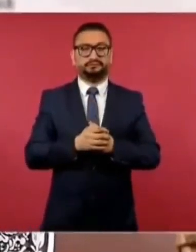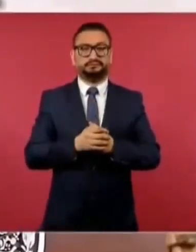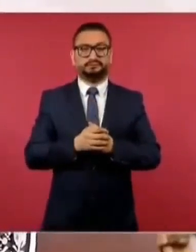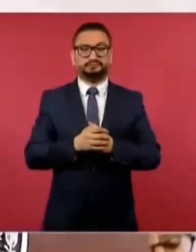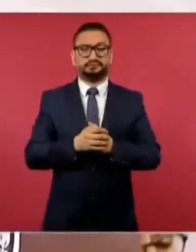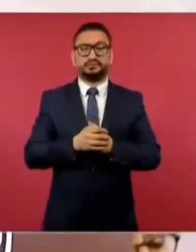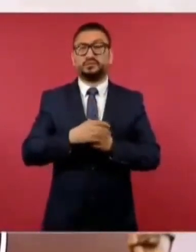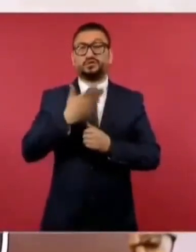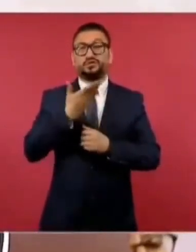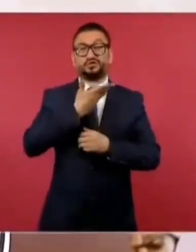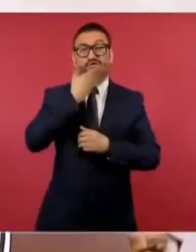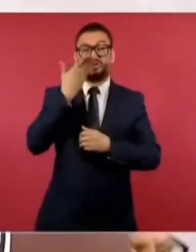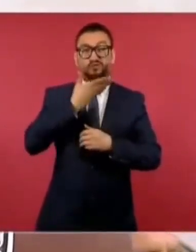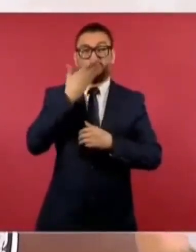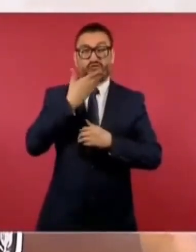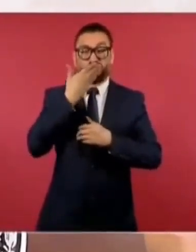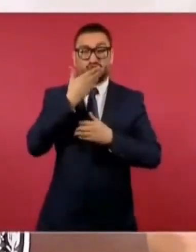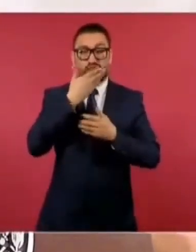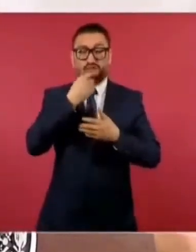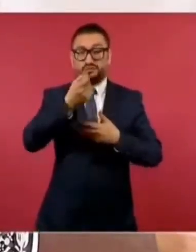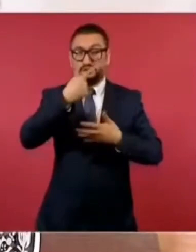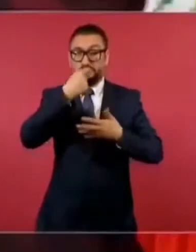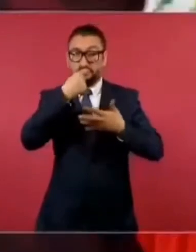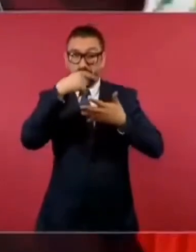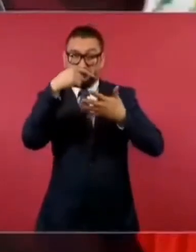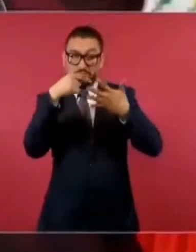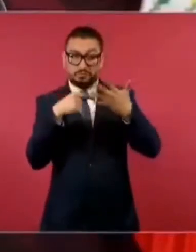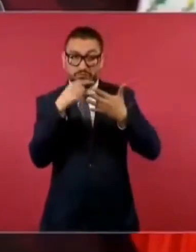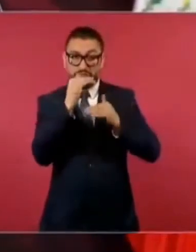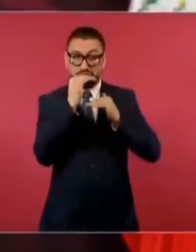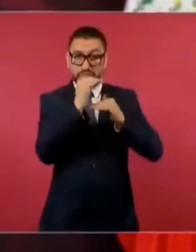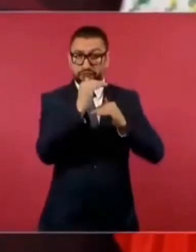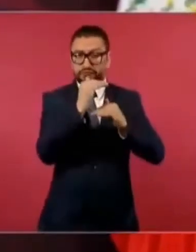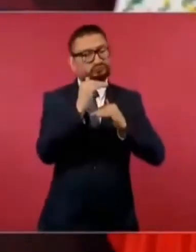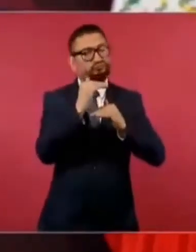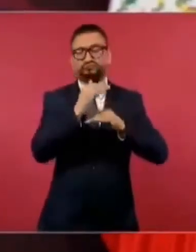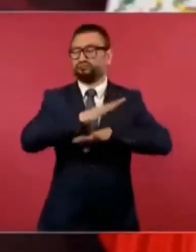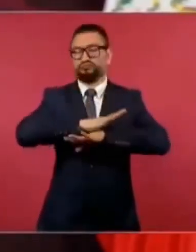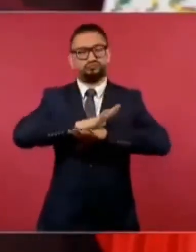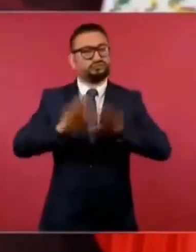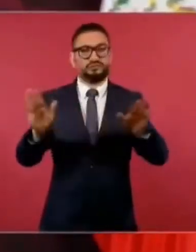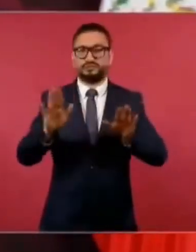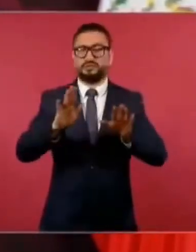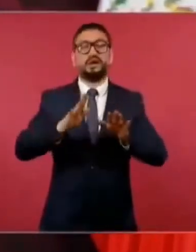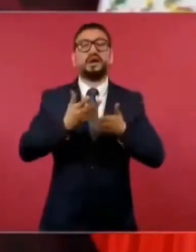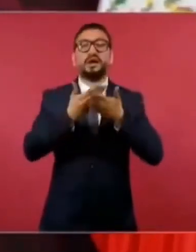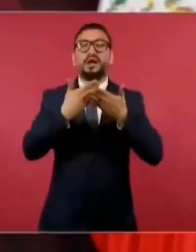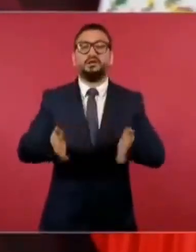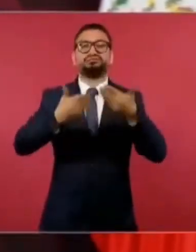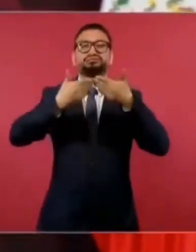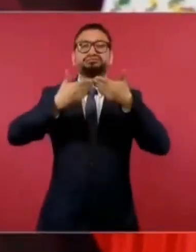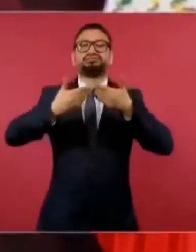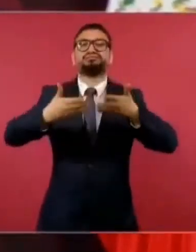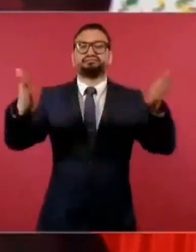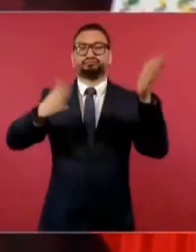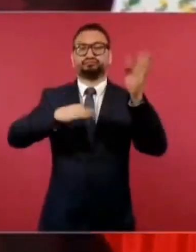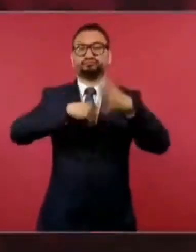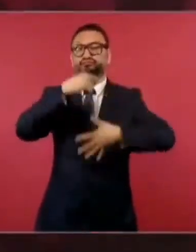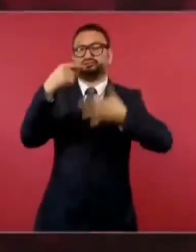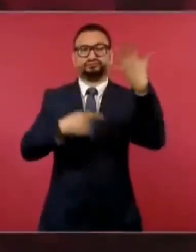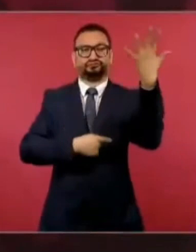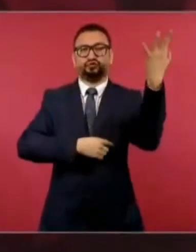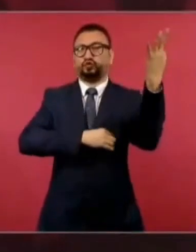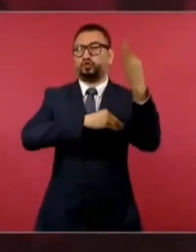cuadro básico, son todos los medicamentos que se necesiten y de